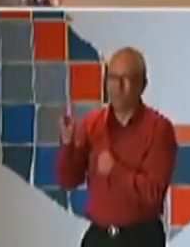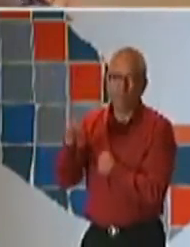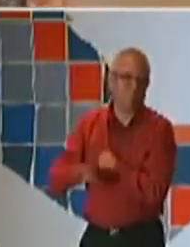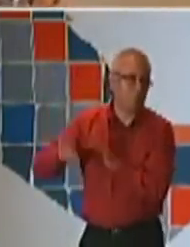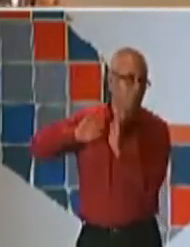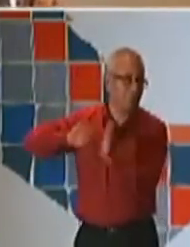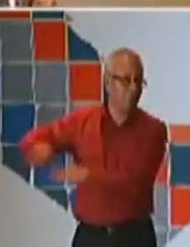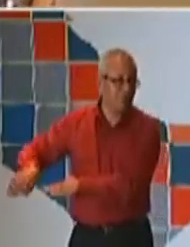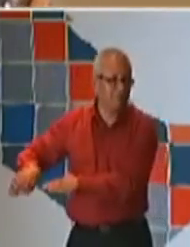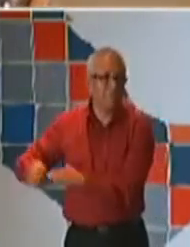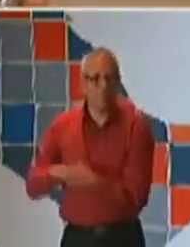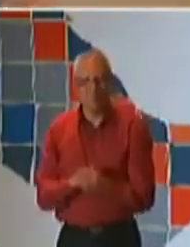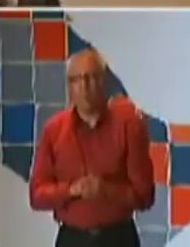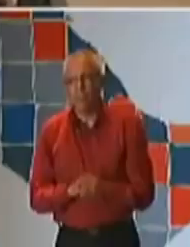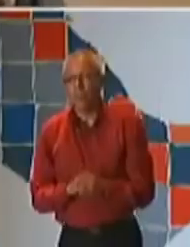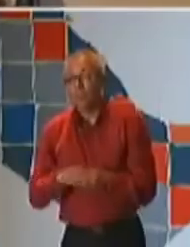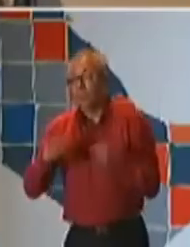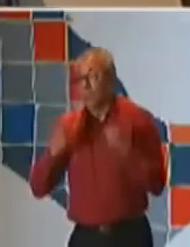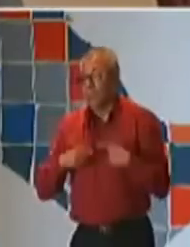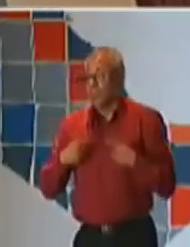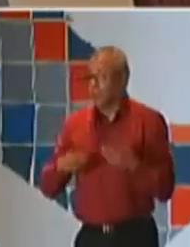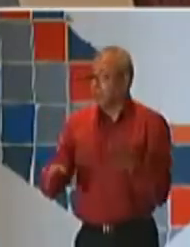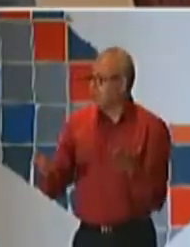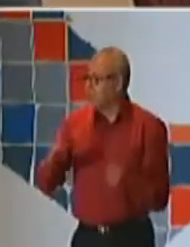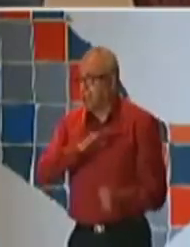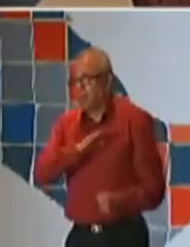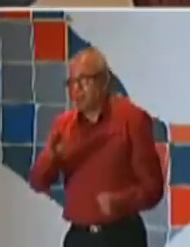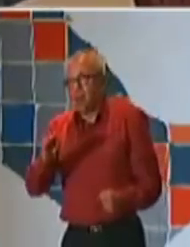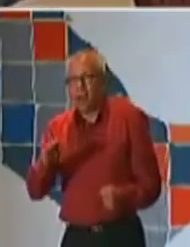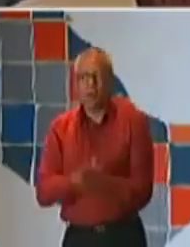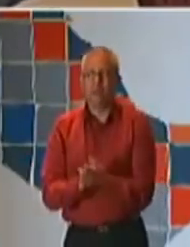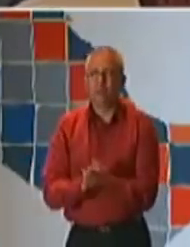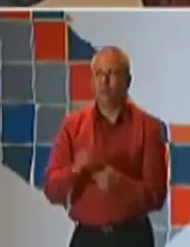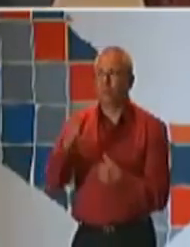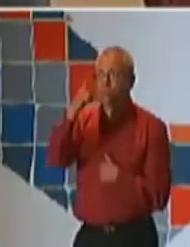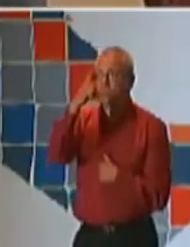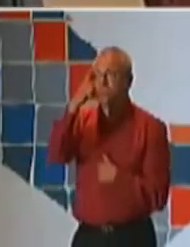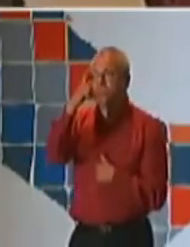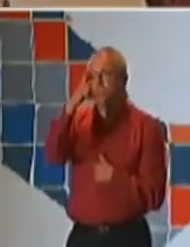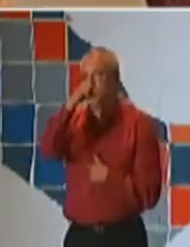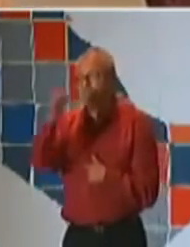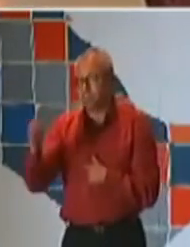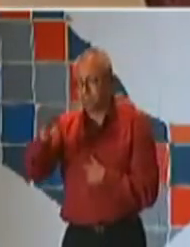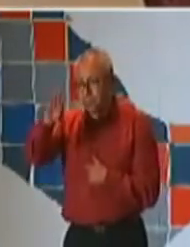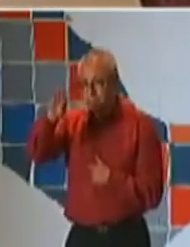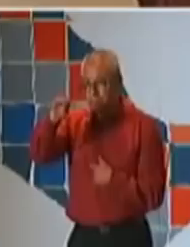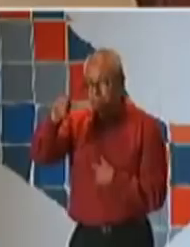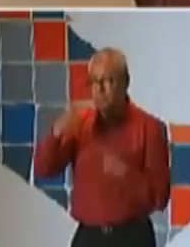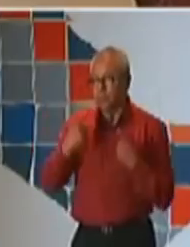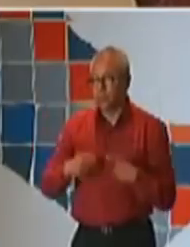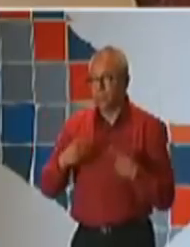posibilidad de agremiarse las 190 obreras que murieron quemadas vivas en